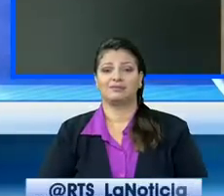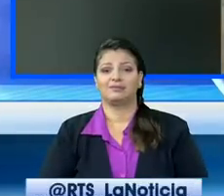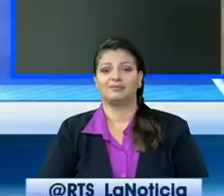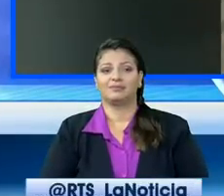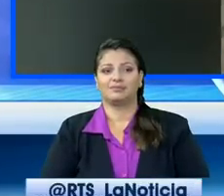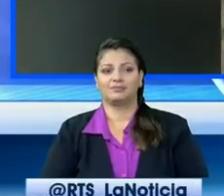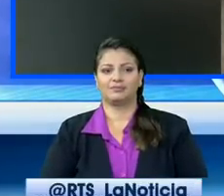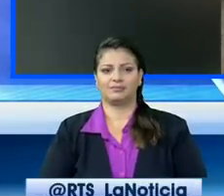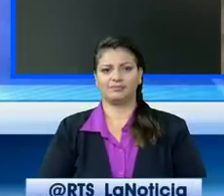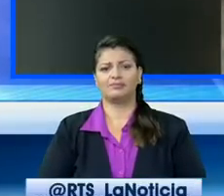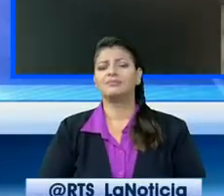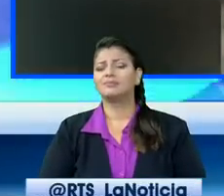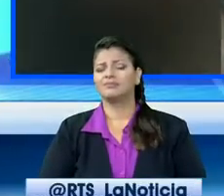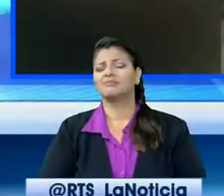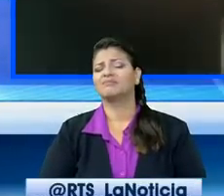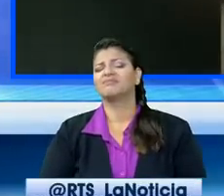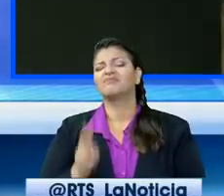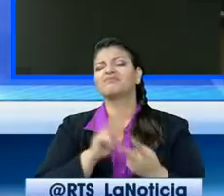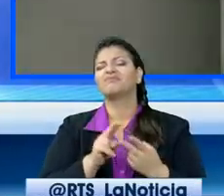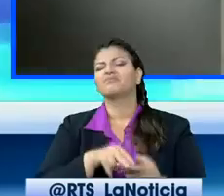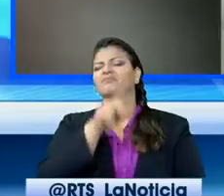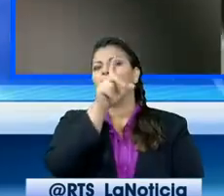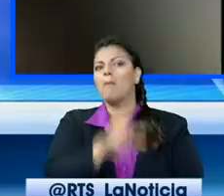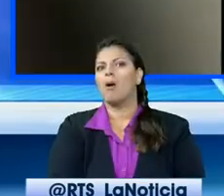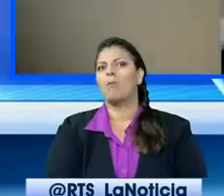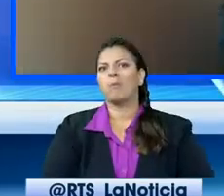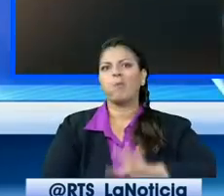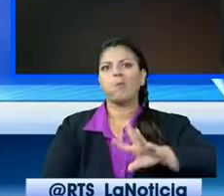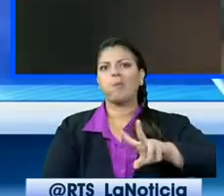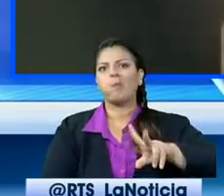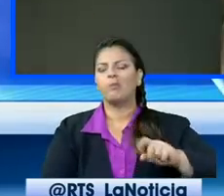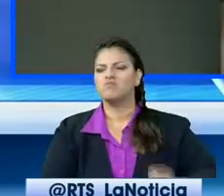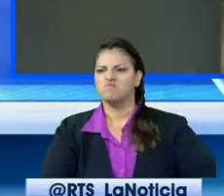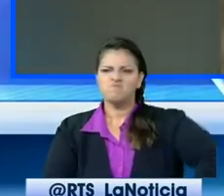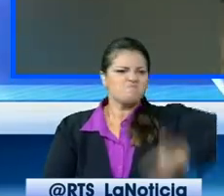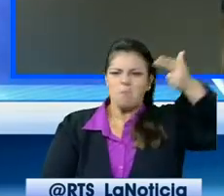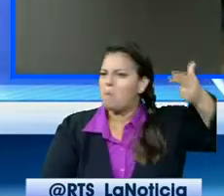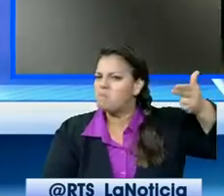enfrenta y los somete, son unas niñas a las que se les ha perdido la muñeca.